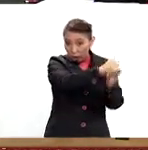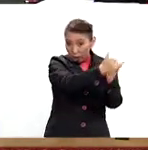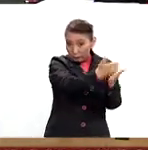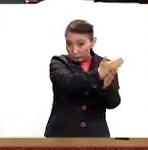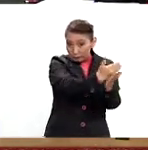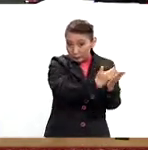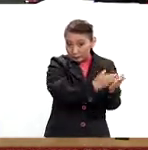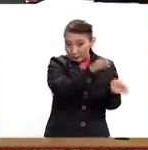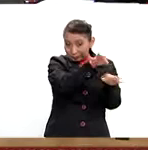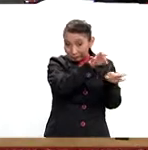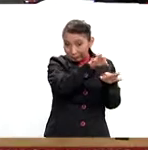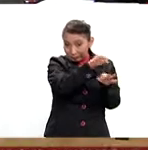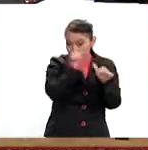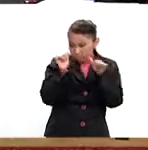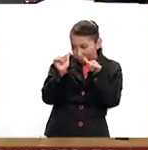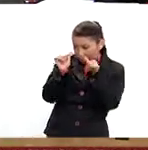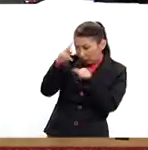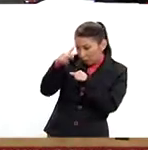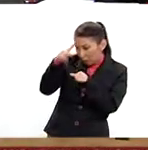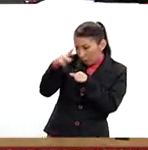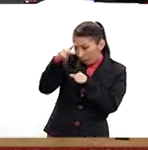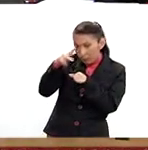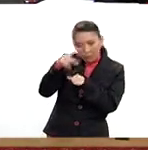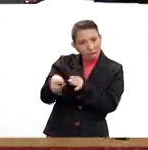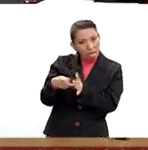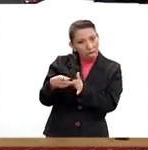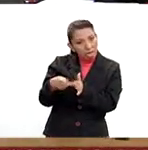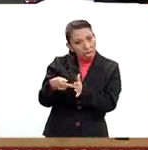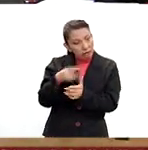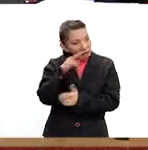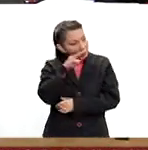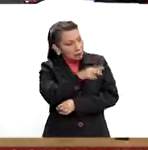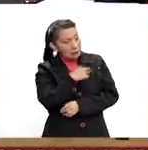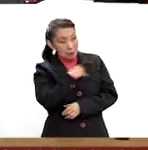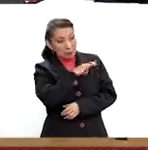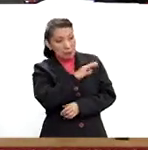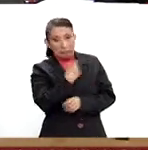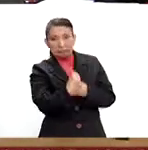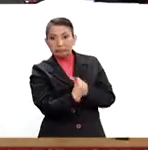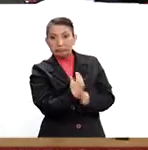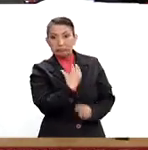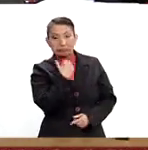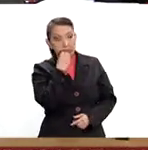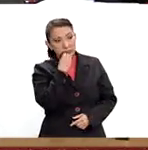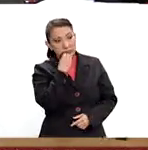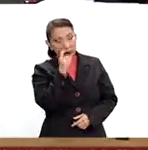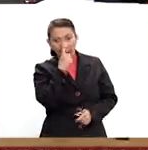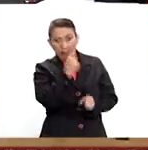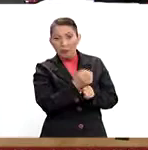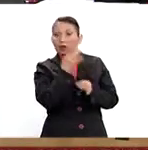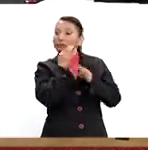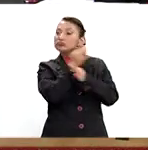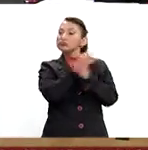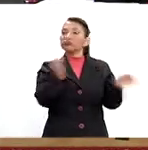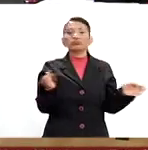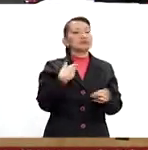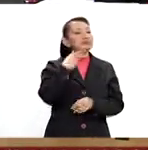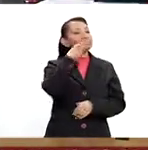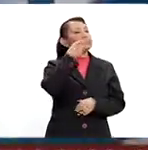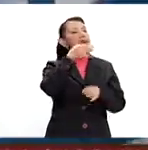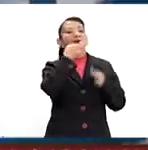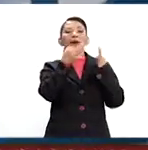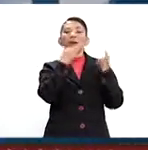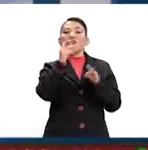pues ya estamos viendo algunos ejemplos, algunas muestras de cuánto nos puede impactar. Ya hubo estas primeras declaraciones